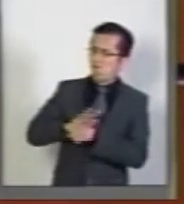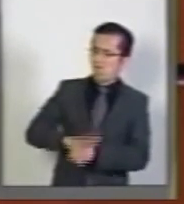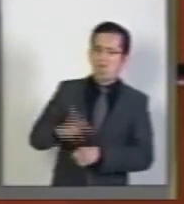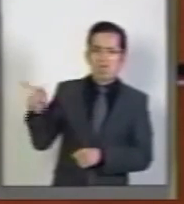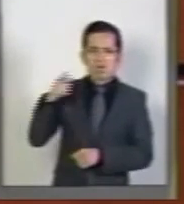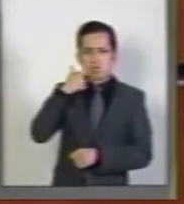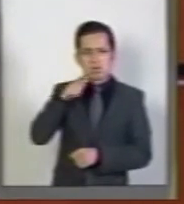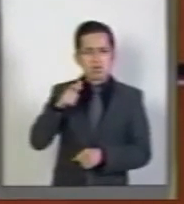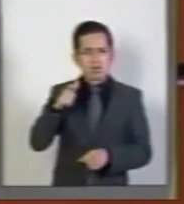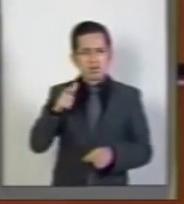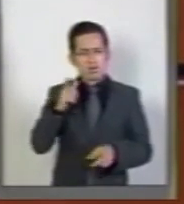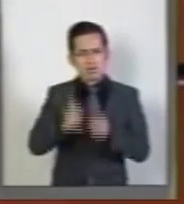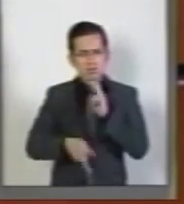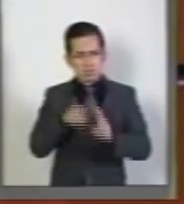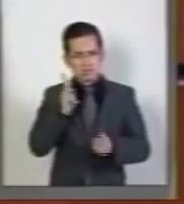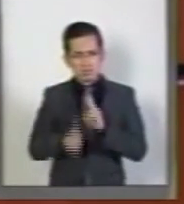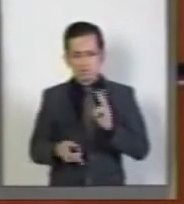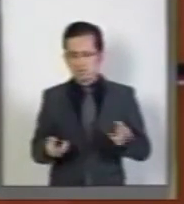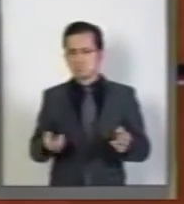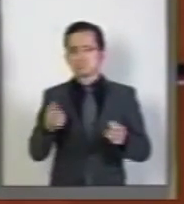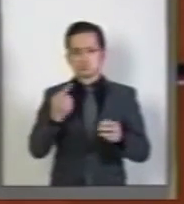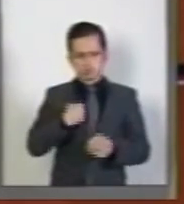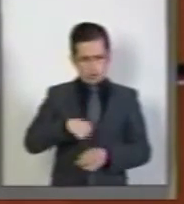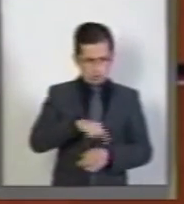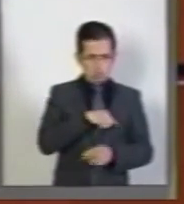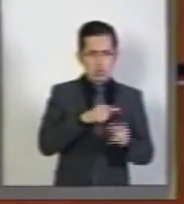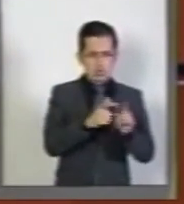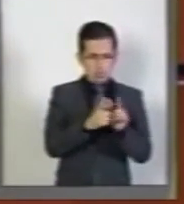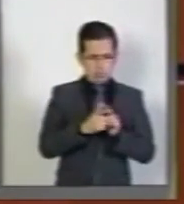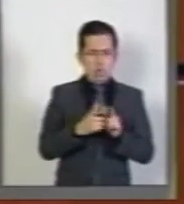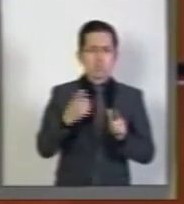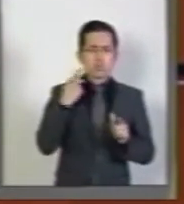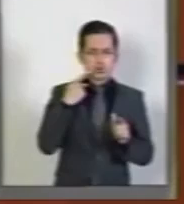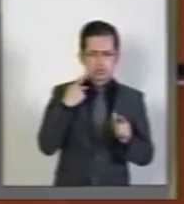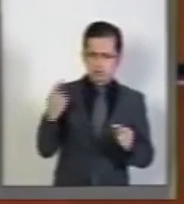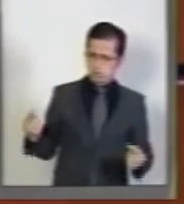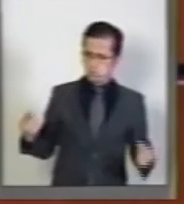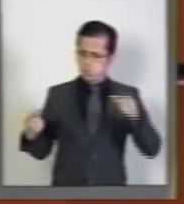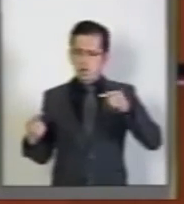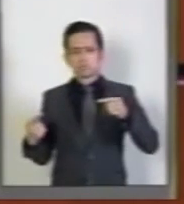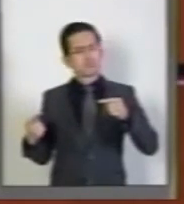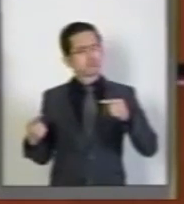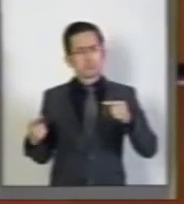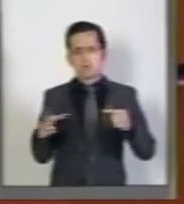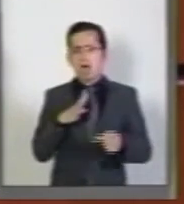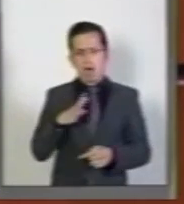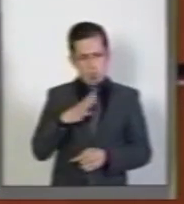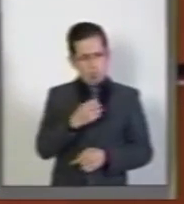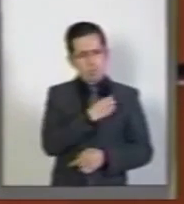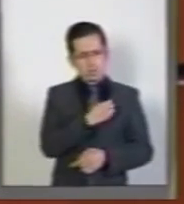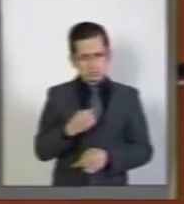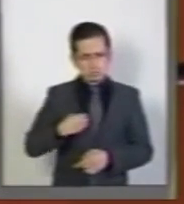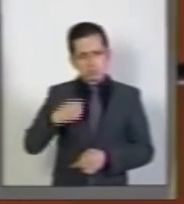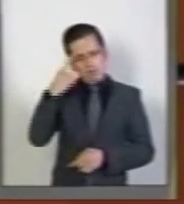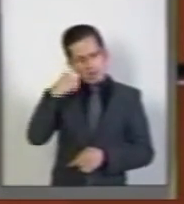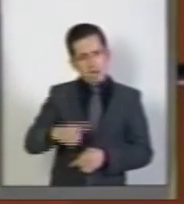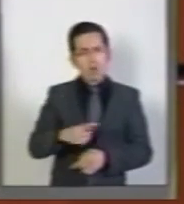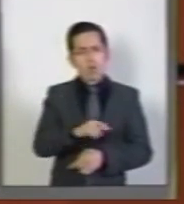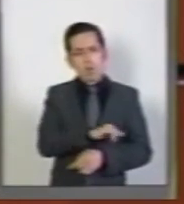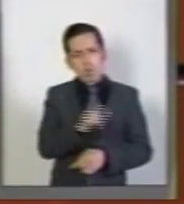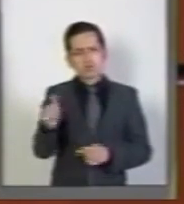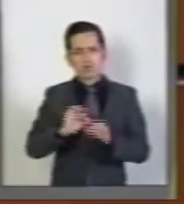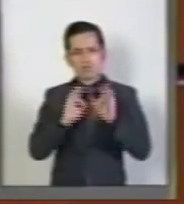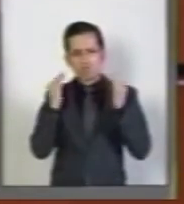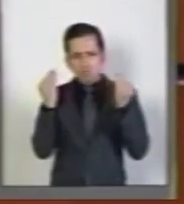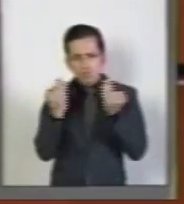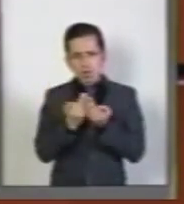las fuerzas de oposición tenemos la obligación de empujar una nueva alternativa democrática para México.